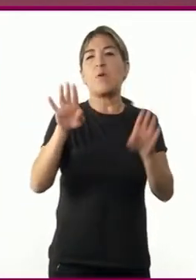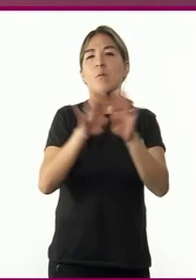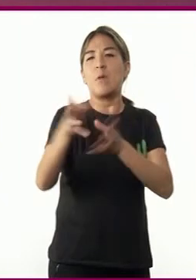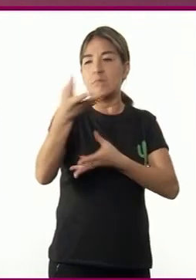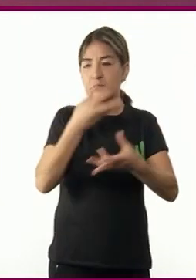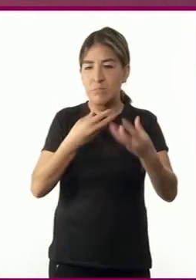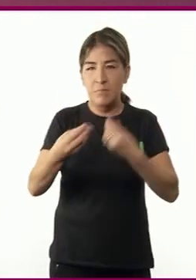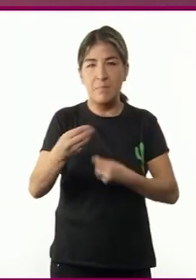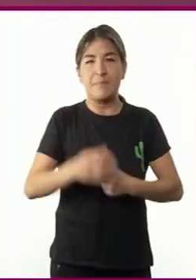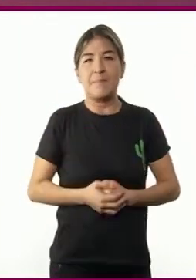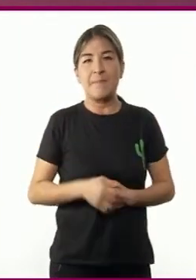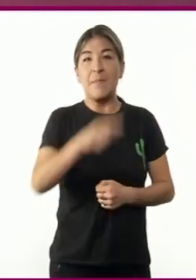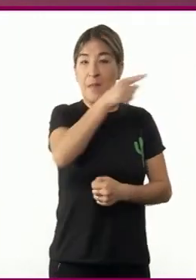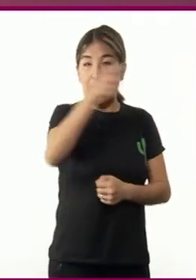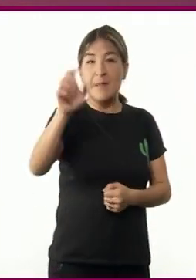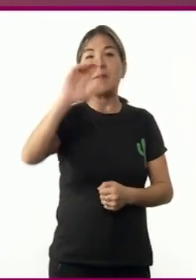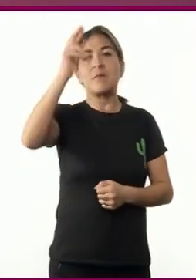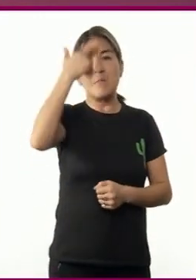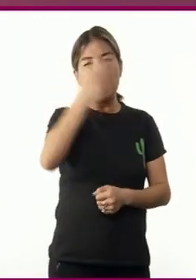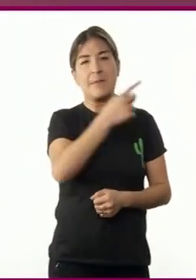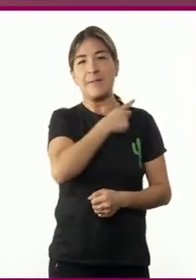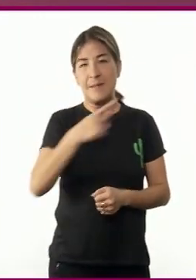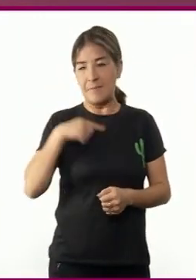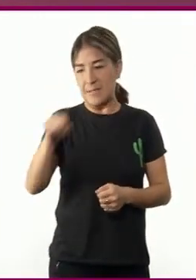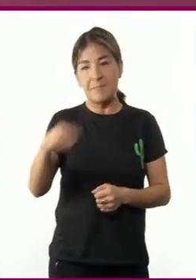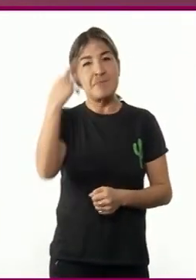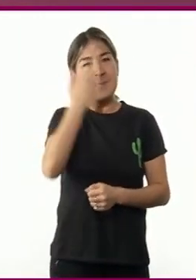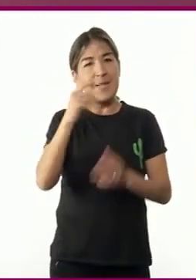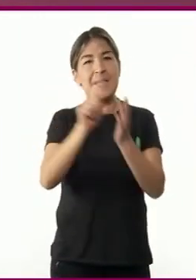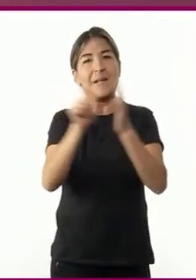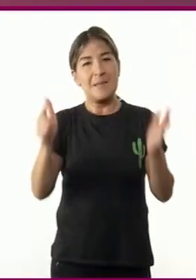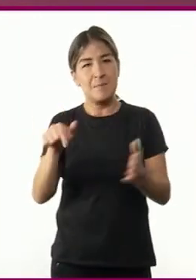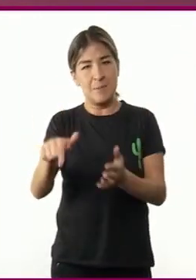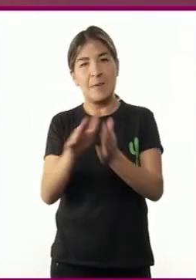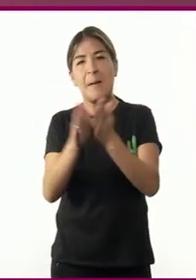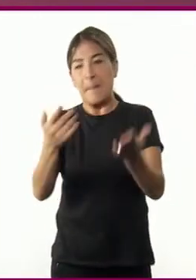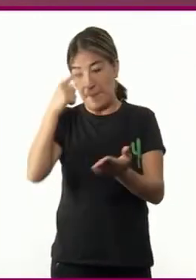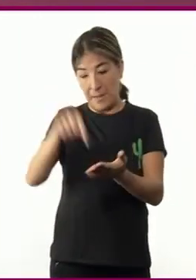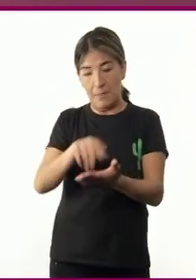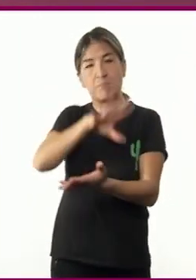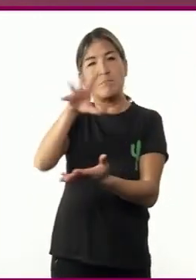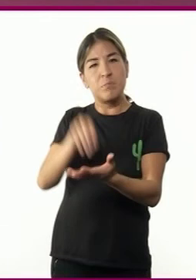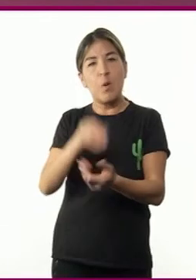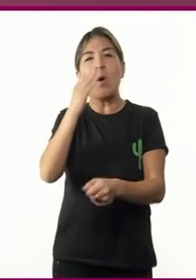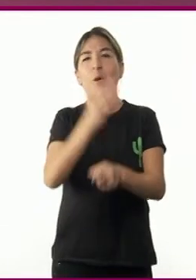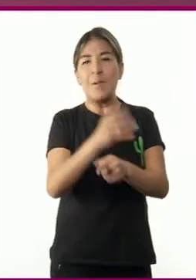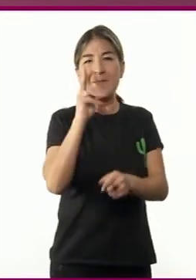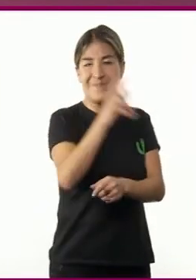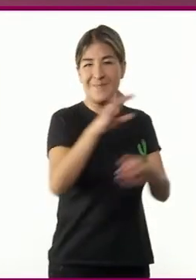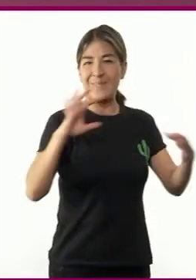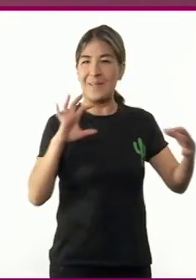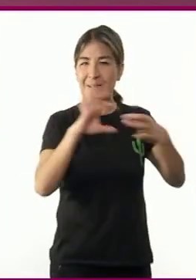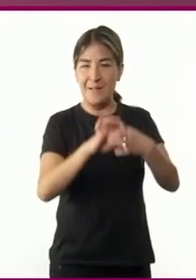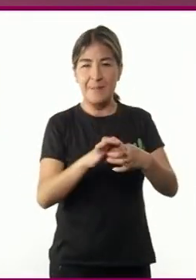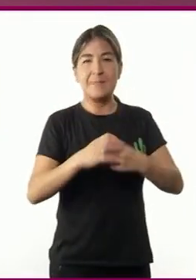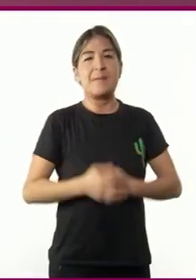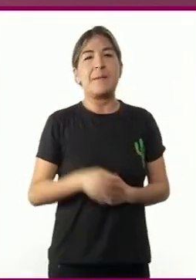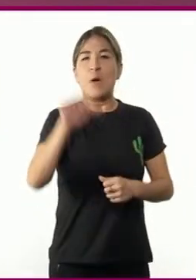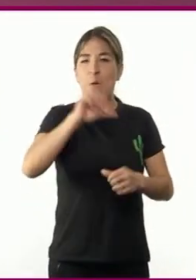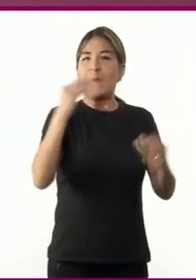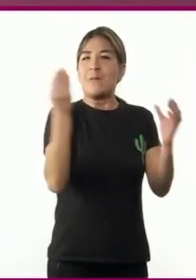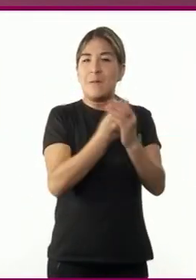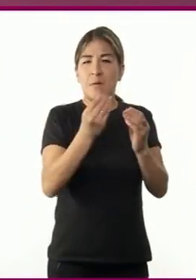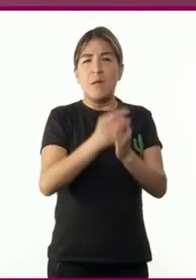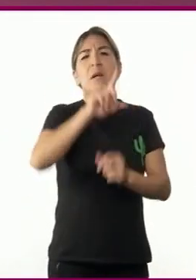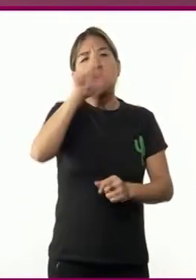cooperación. Recuerden revisar su libro de texto para complementar el tema visto en esta sesión y